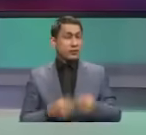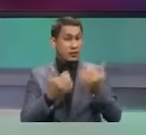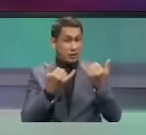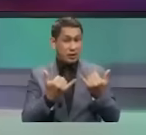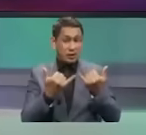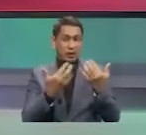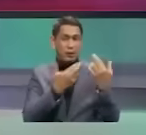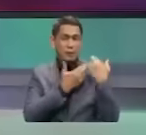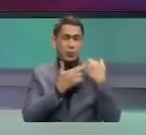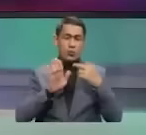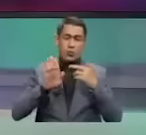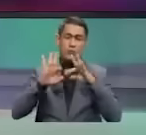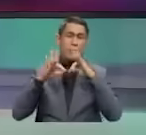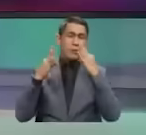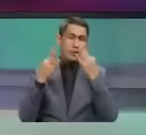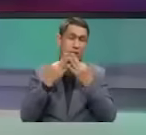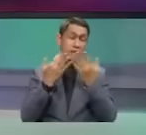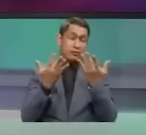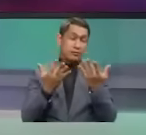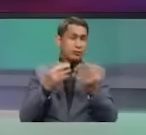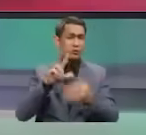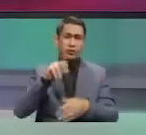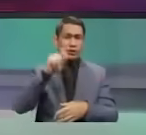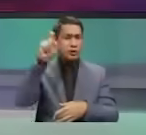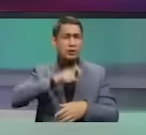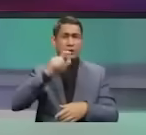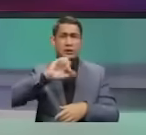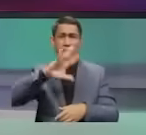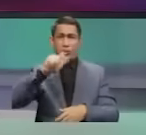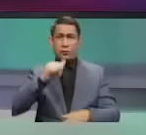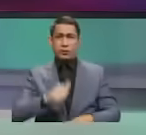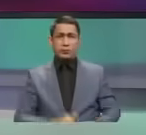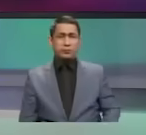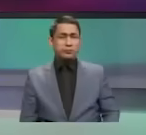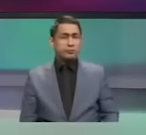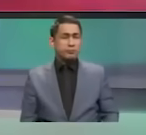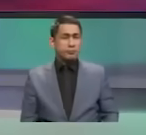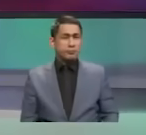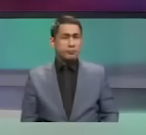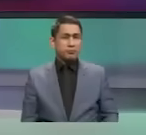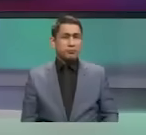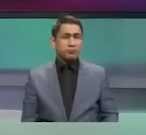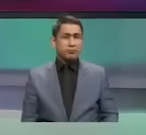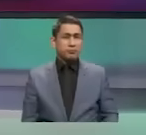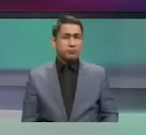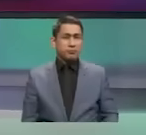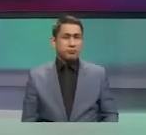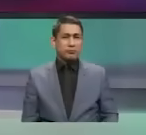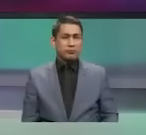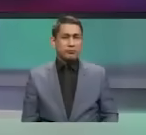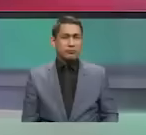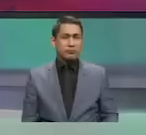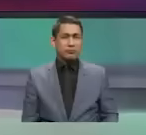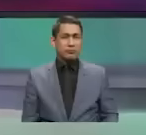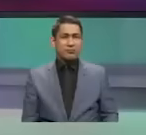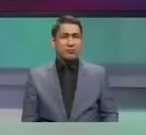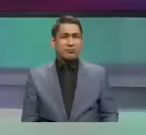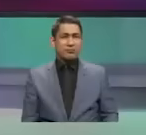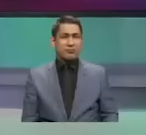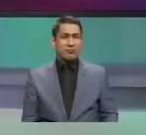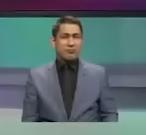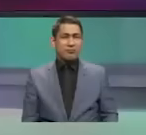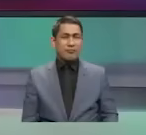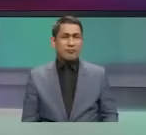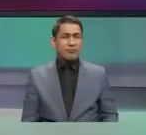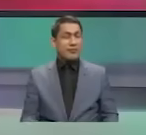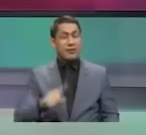su familia. No hay necesidad de robar. Ah, sí, perdón. Bueno, es que